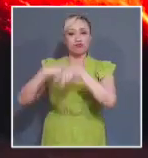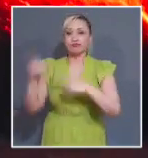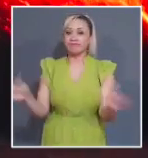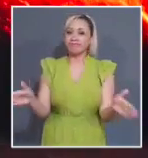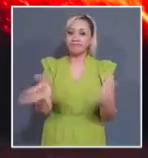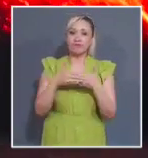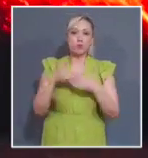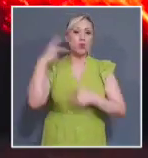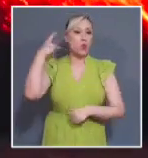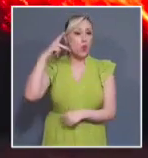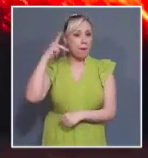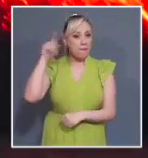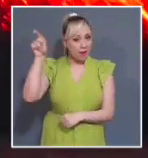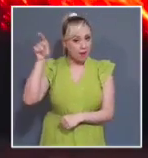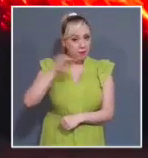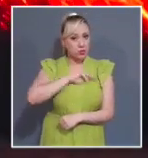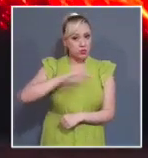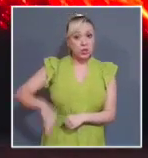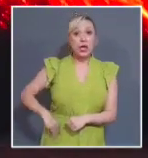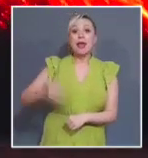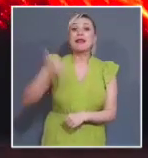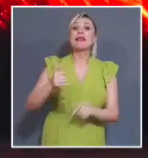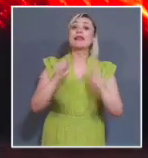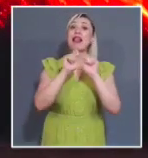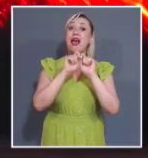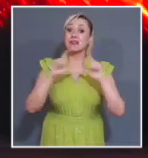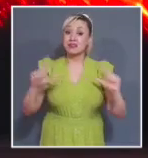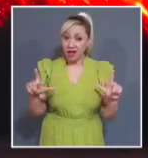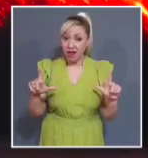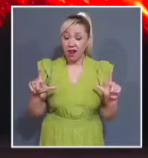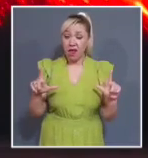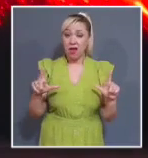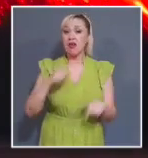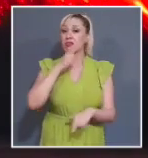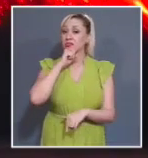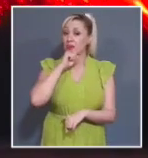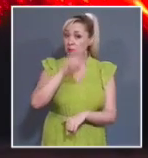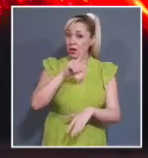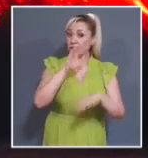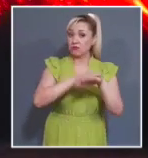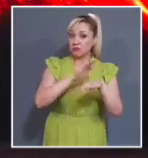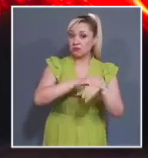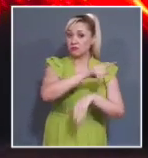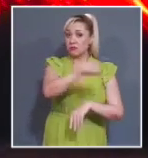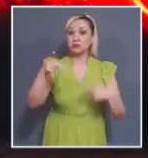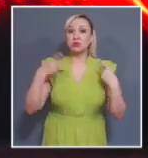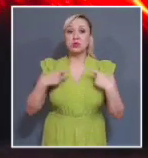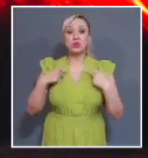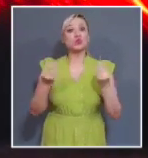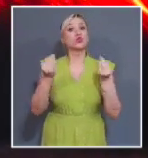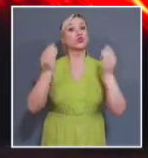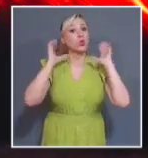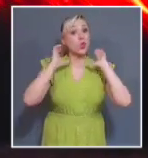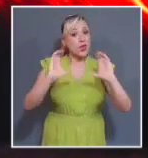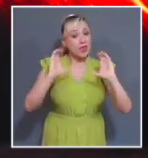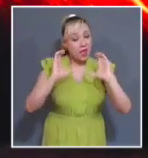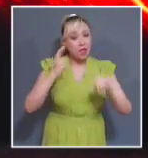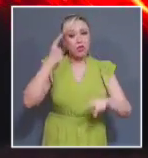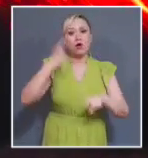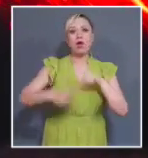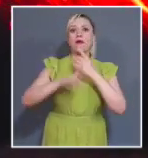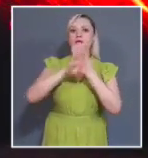también de Tlaxcala. Además, se recomendó a la población que tome precauciones para evitar daños en su